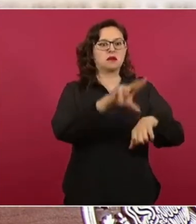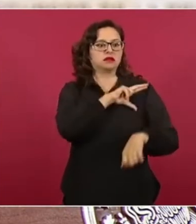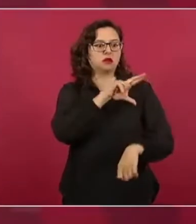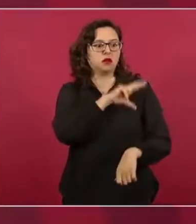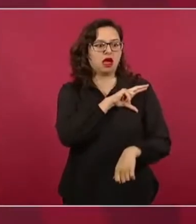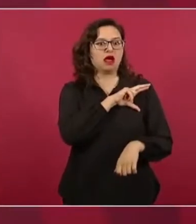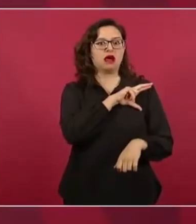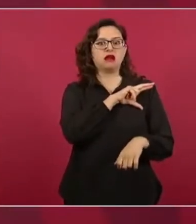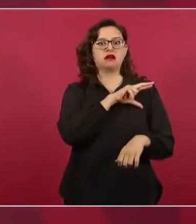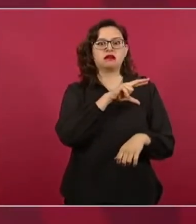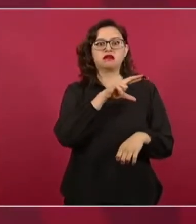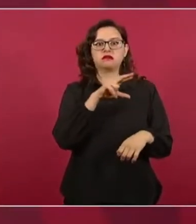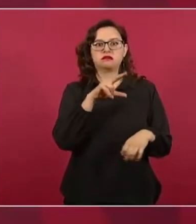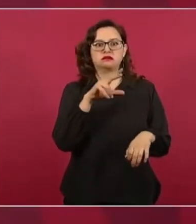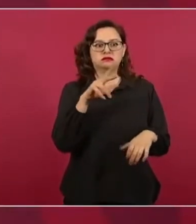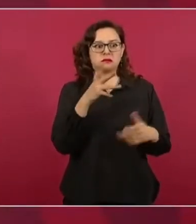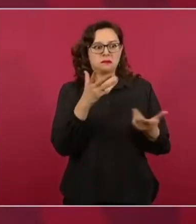porque también